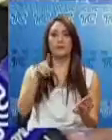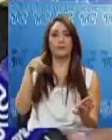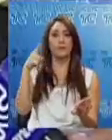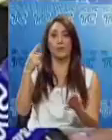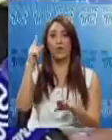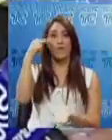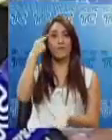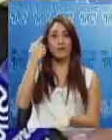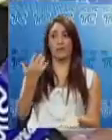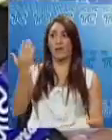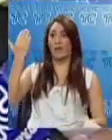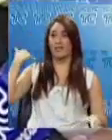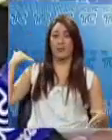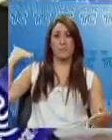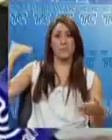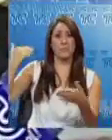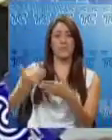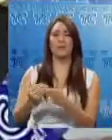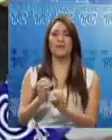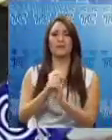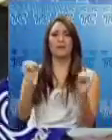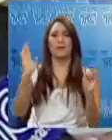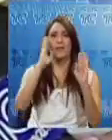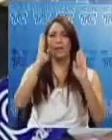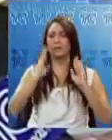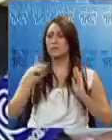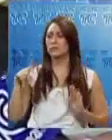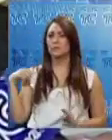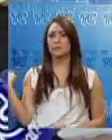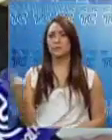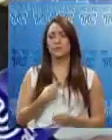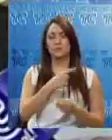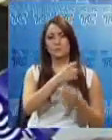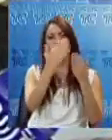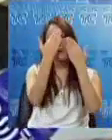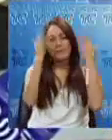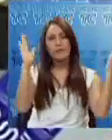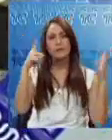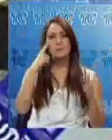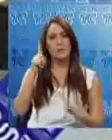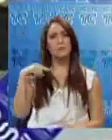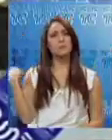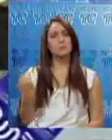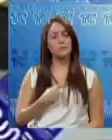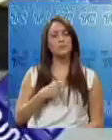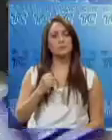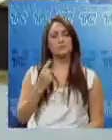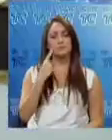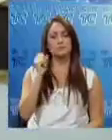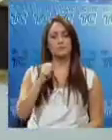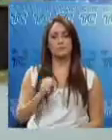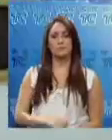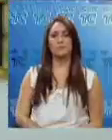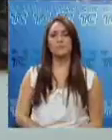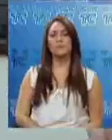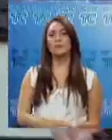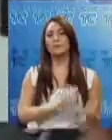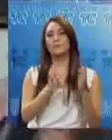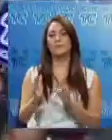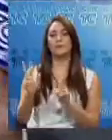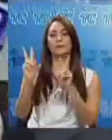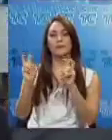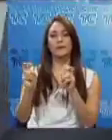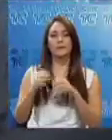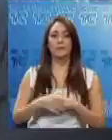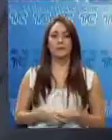gobierno de toda la historia del Ecuador ha tenido tanta apertura para un sector importante como es la transportación. El otro tema, señor Jorge